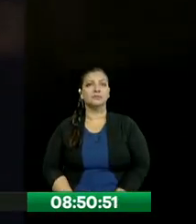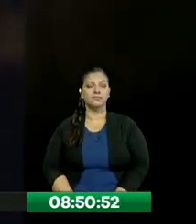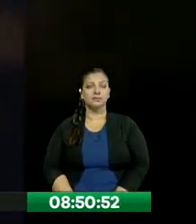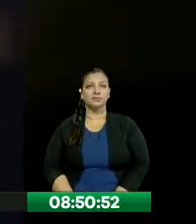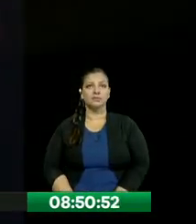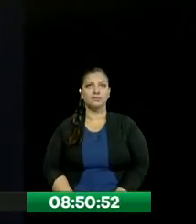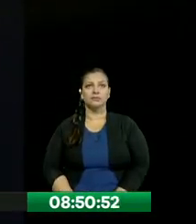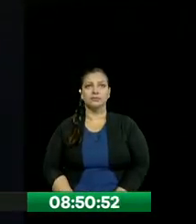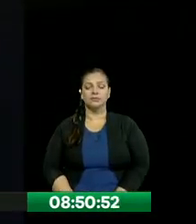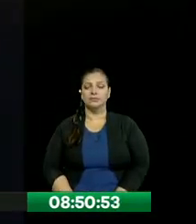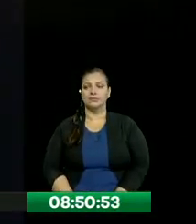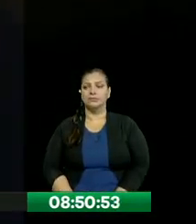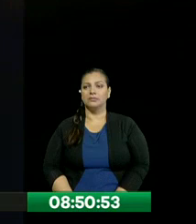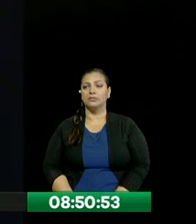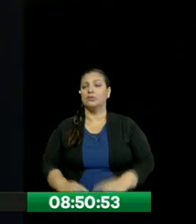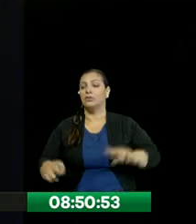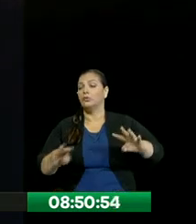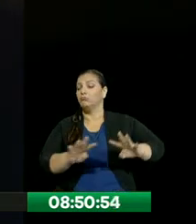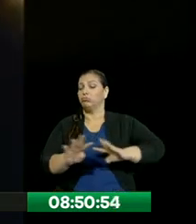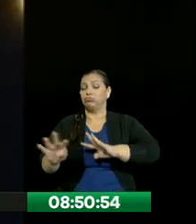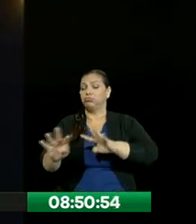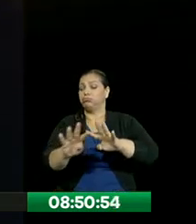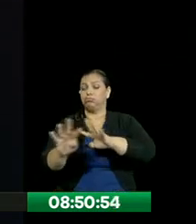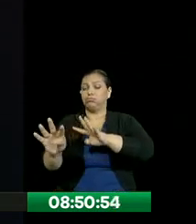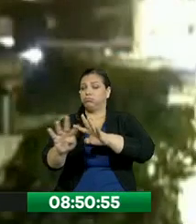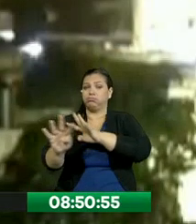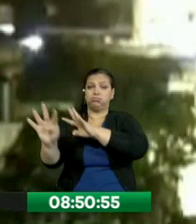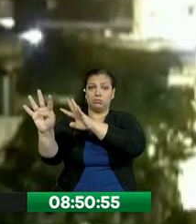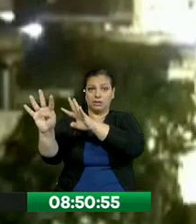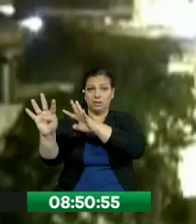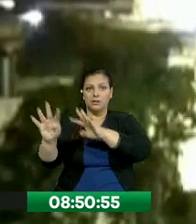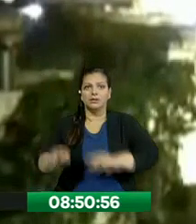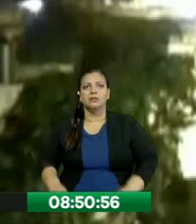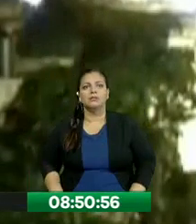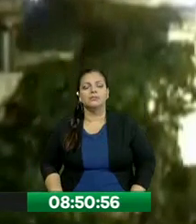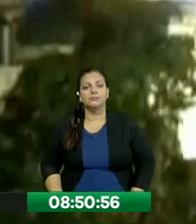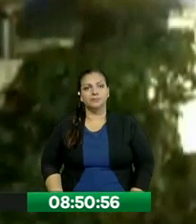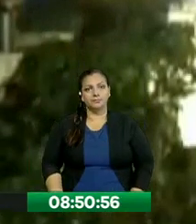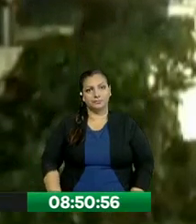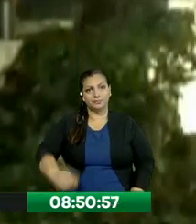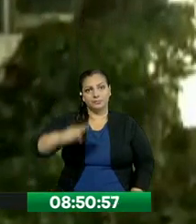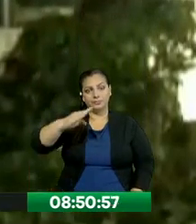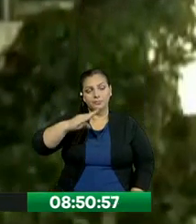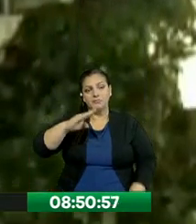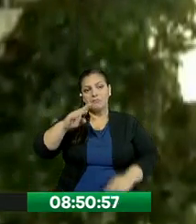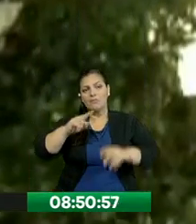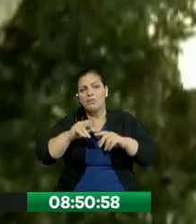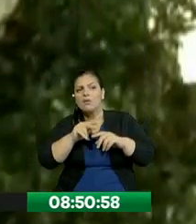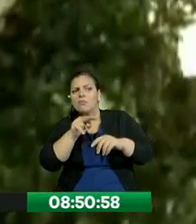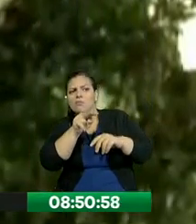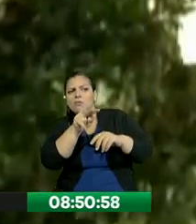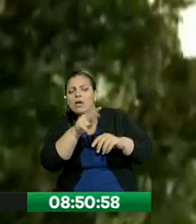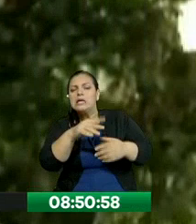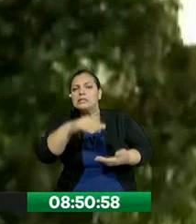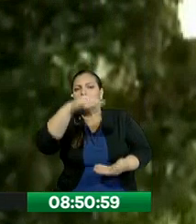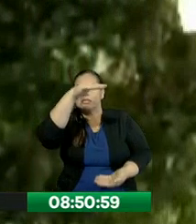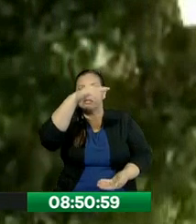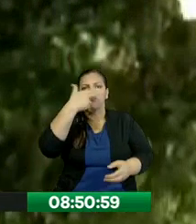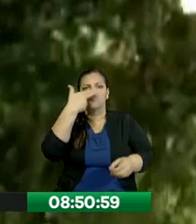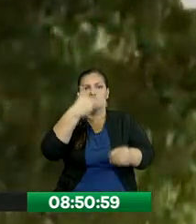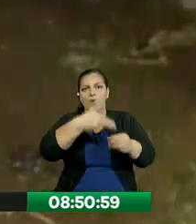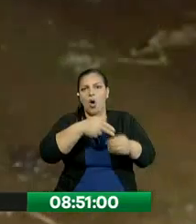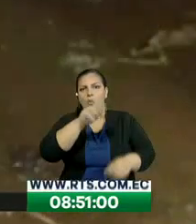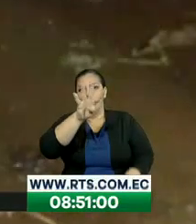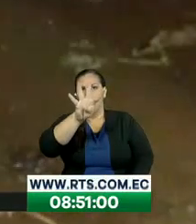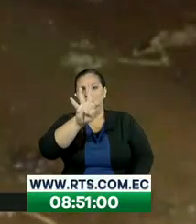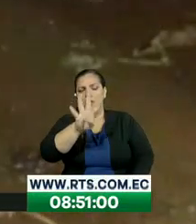El ruido asustó a gran parte de los habitantes de San Lorenzo. No era para menos, según el reporte de los vecinos. Hubo 4 explosiones de similares